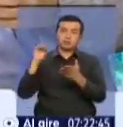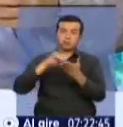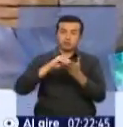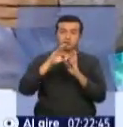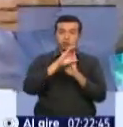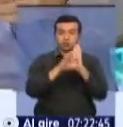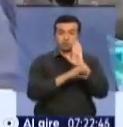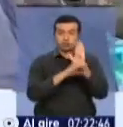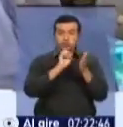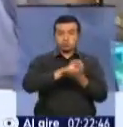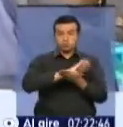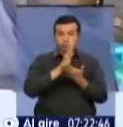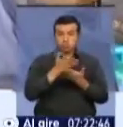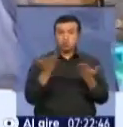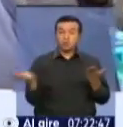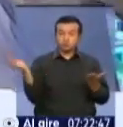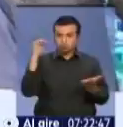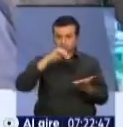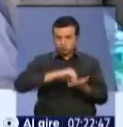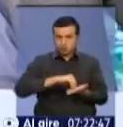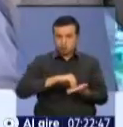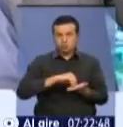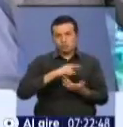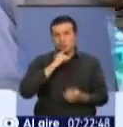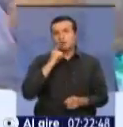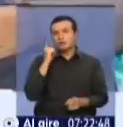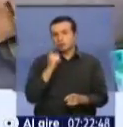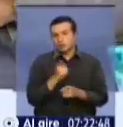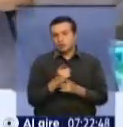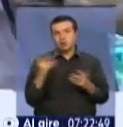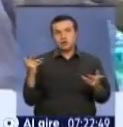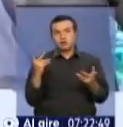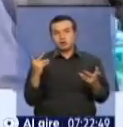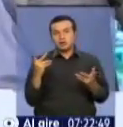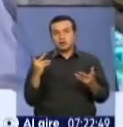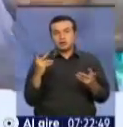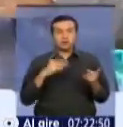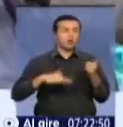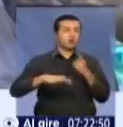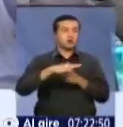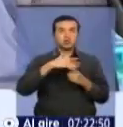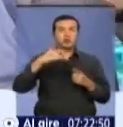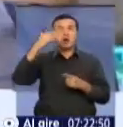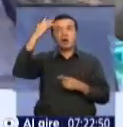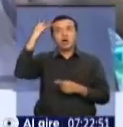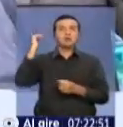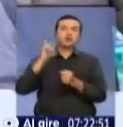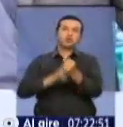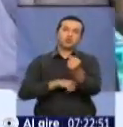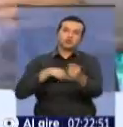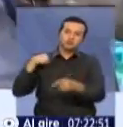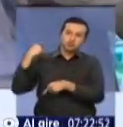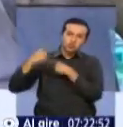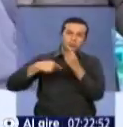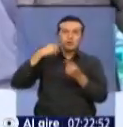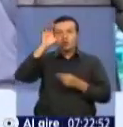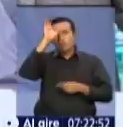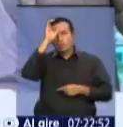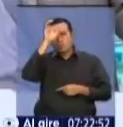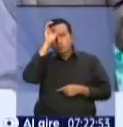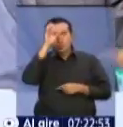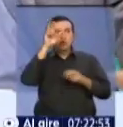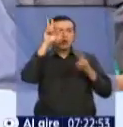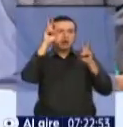constitución de Montecristi. Y lo replicaron, pero por supuesto, con fuera de contexto histórico, de tradición, de cultura jurídica y